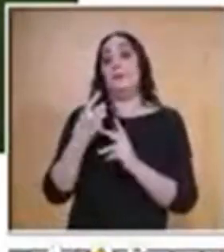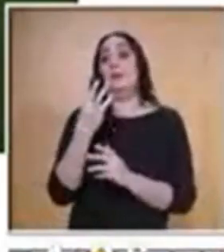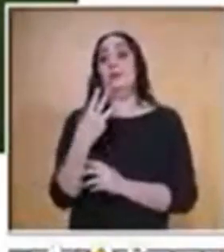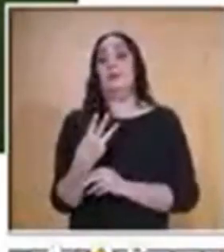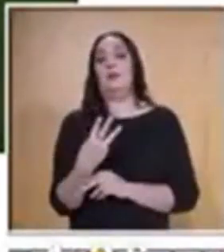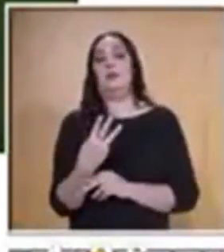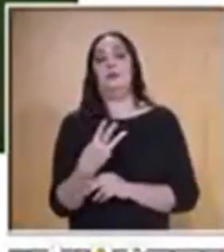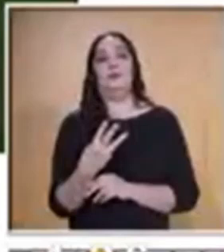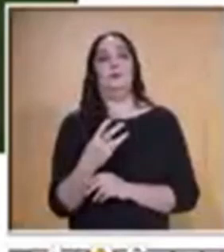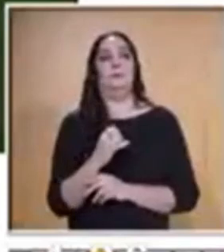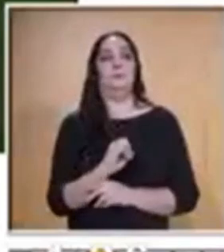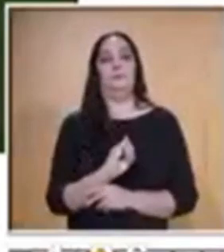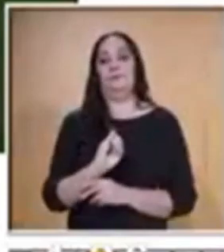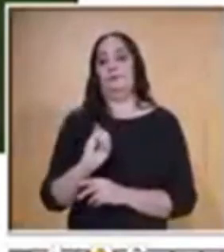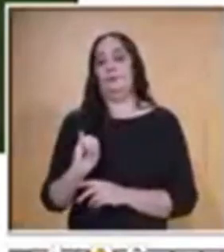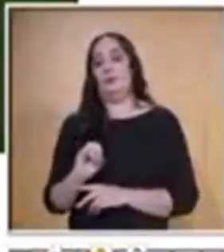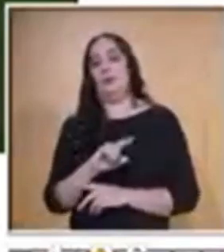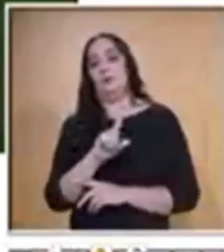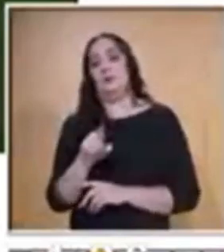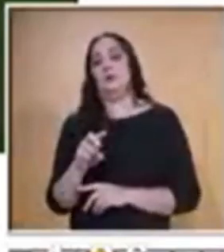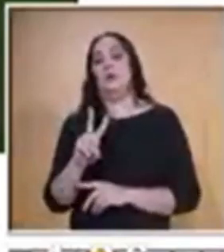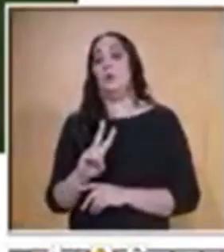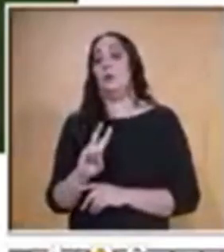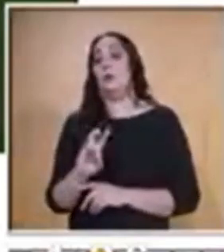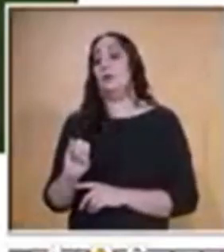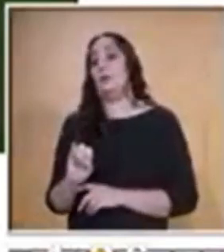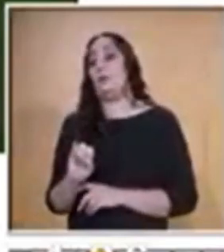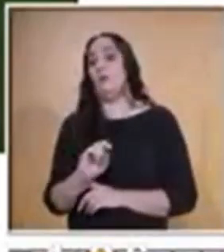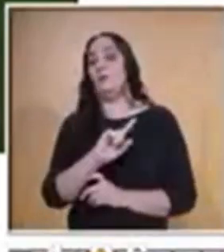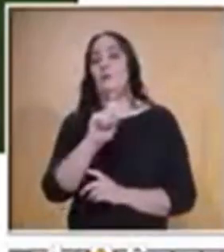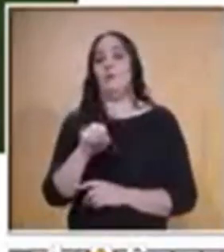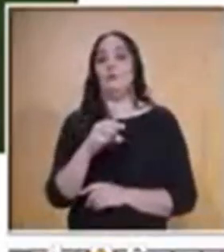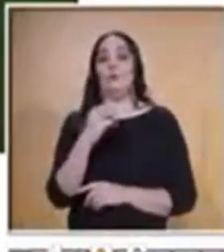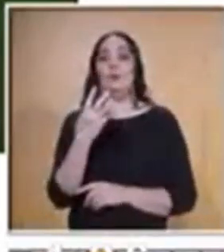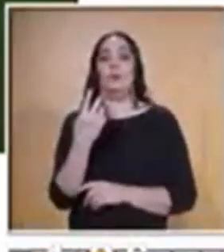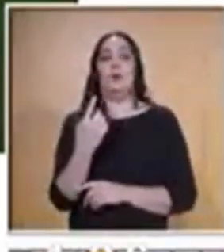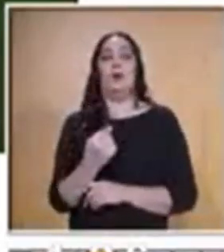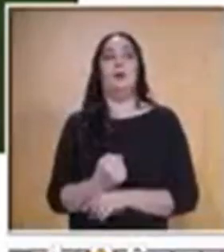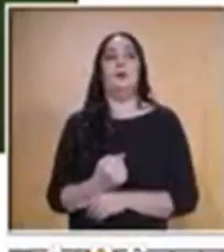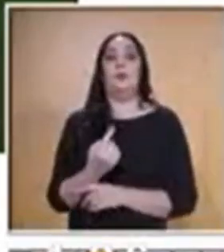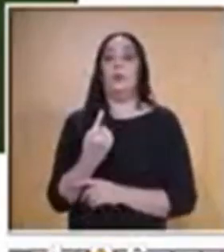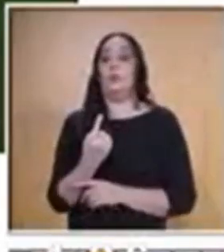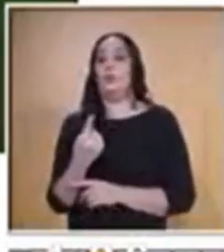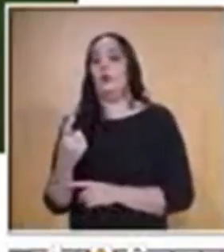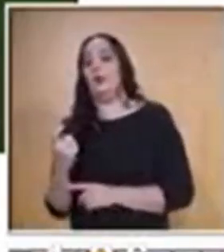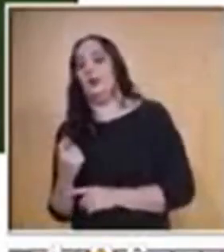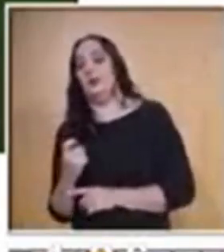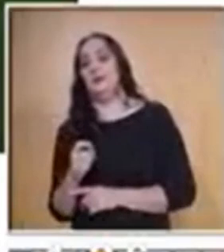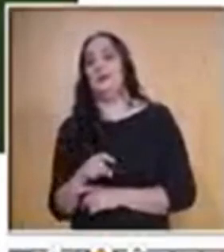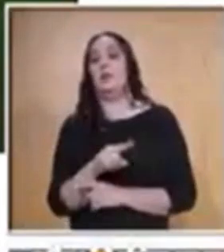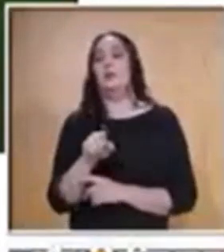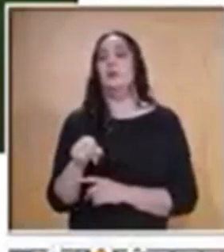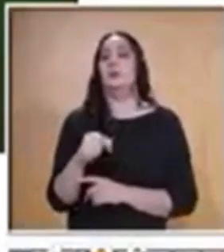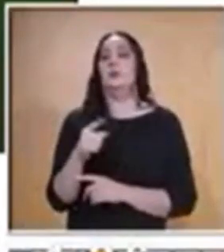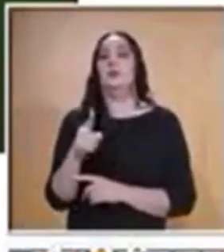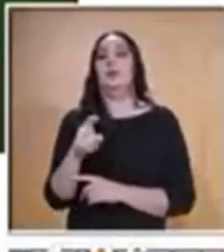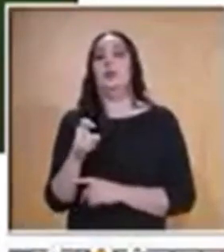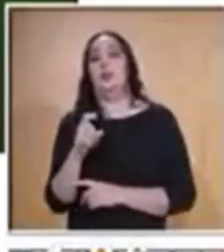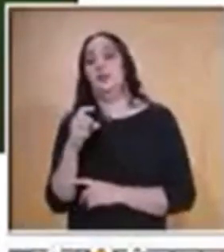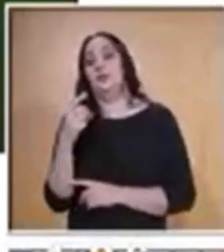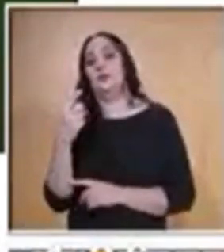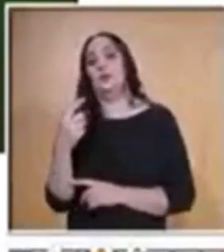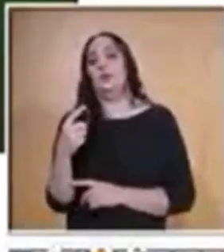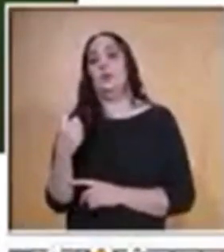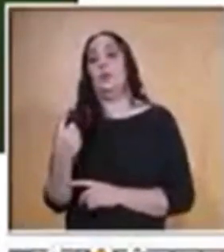segundo, maestra, es el número 6. El tercero sería el número 9 y el cuarto el número 12. Entonces tenemos 3 espacios